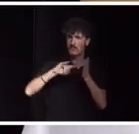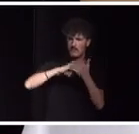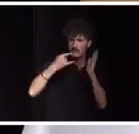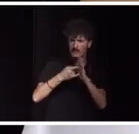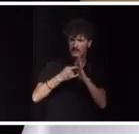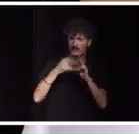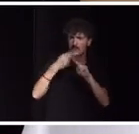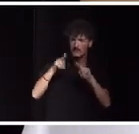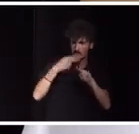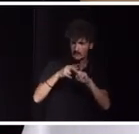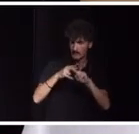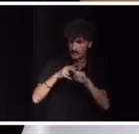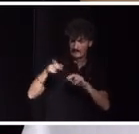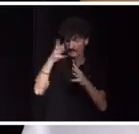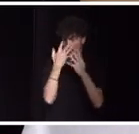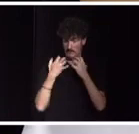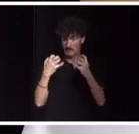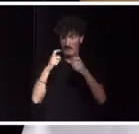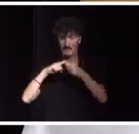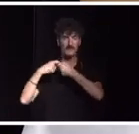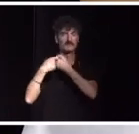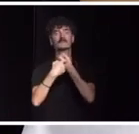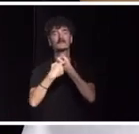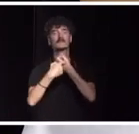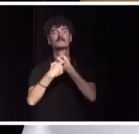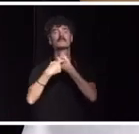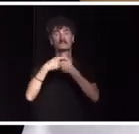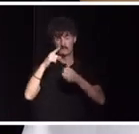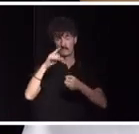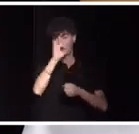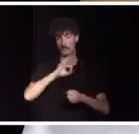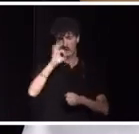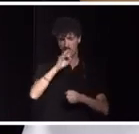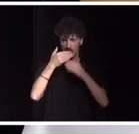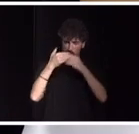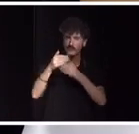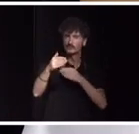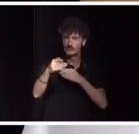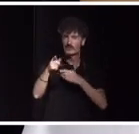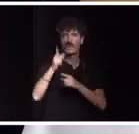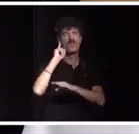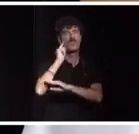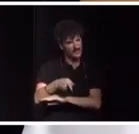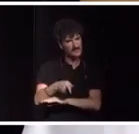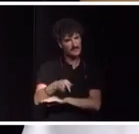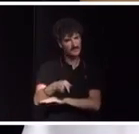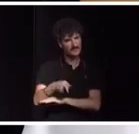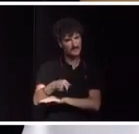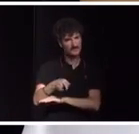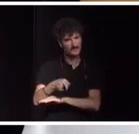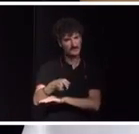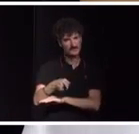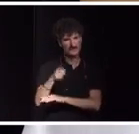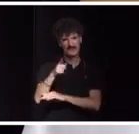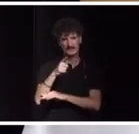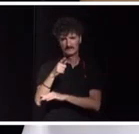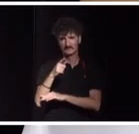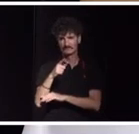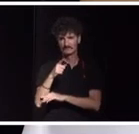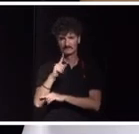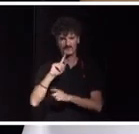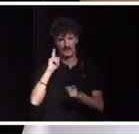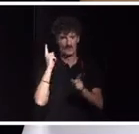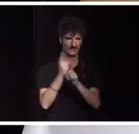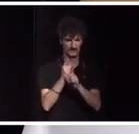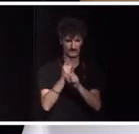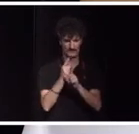será siempre la militancia de Podem la que decida su propio futuro. Aquí no cabe la rabia, no tiene